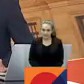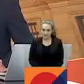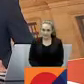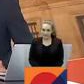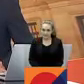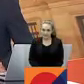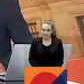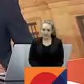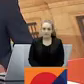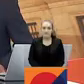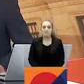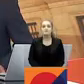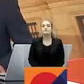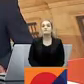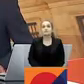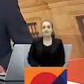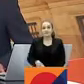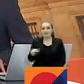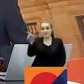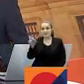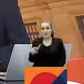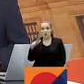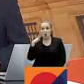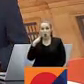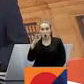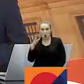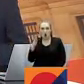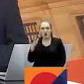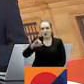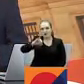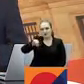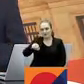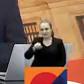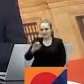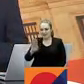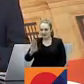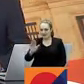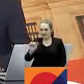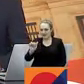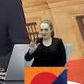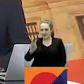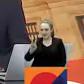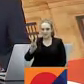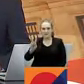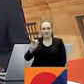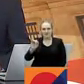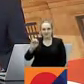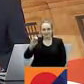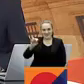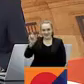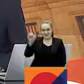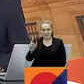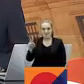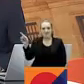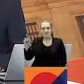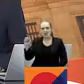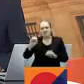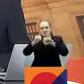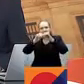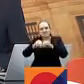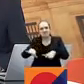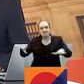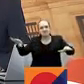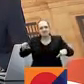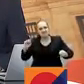Tras la publicación de J Balvin refiriéndose a los Latin Grammy, varios artistas se han pronunciado al respecto, Carolina. José, es que hay que tener en cuenta